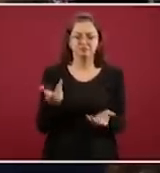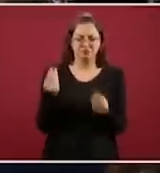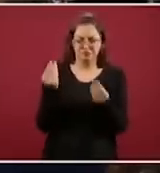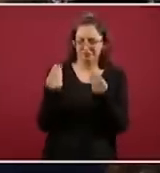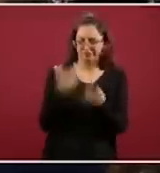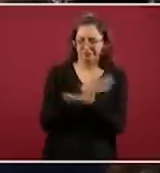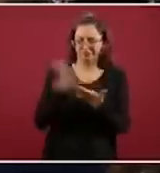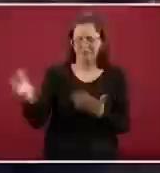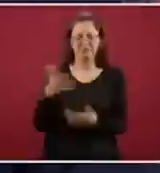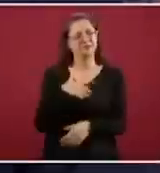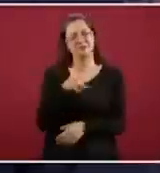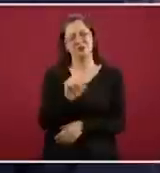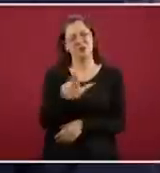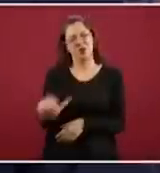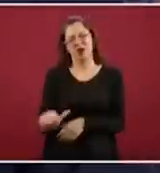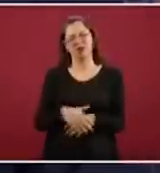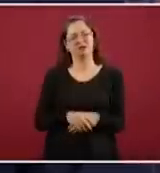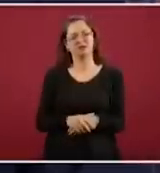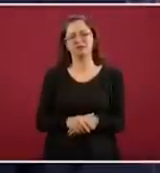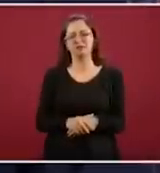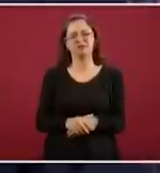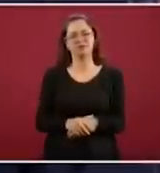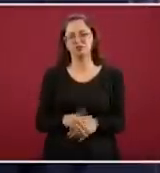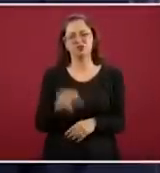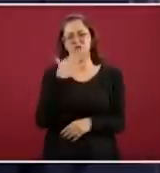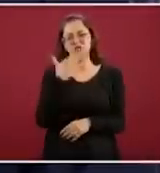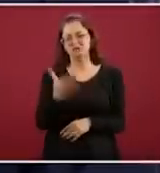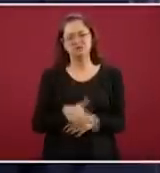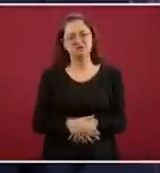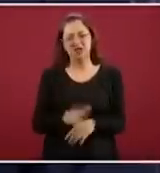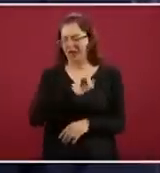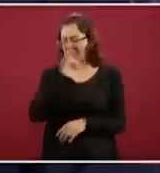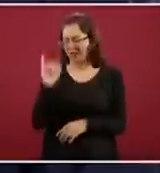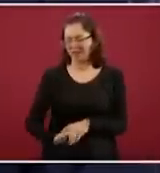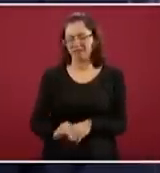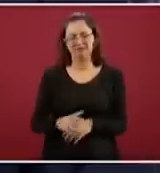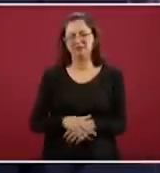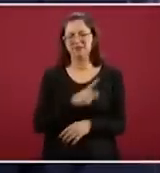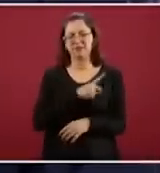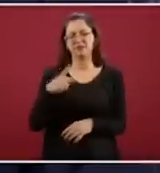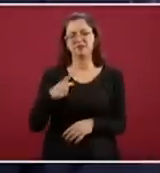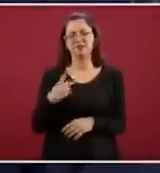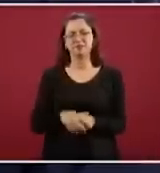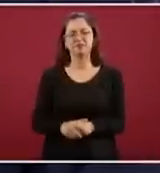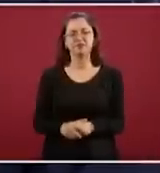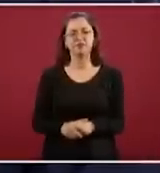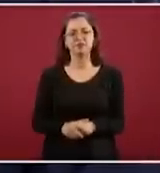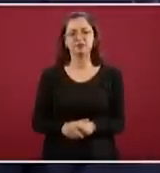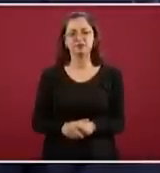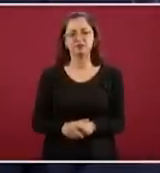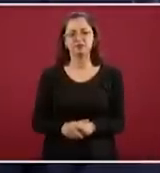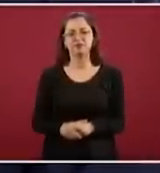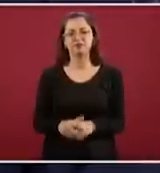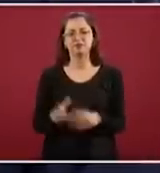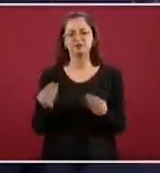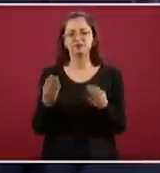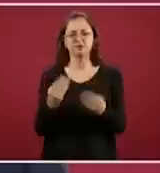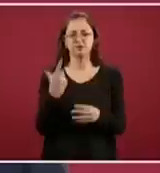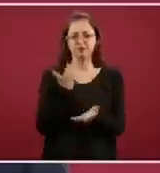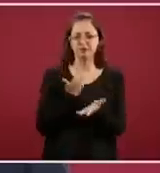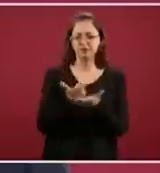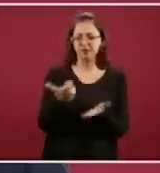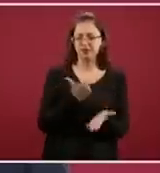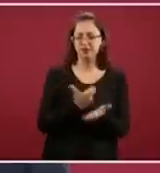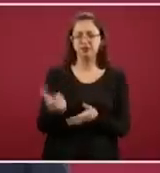Nunca se ha justificado eso, el que se tenga tanto dinero en